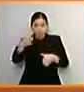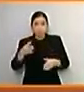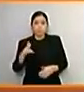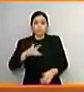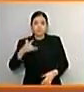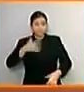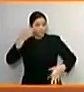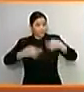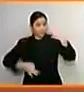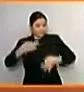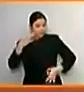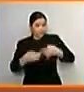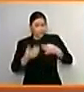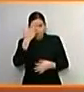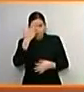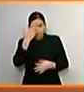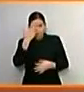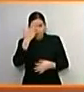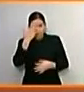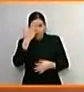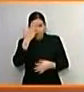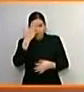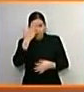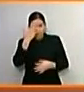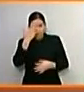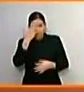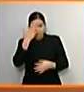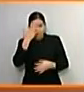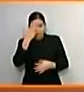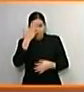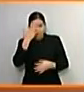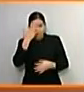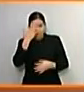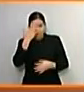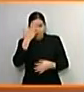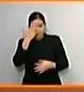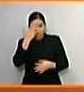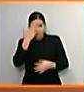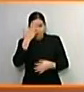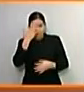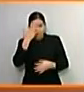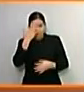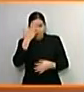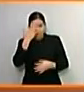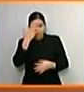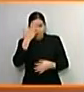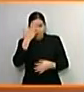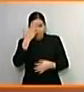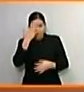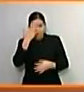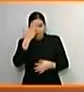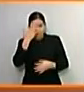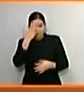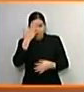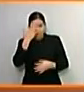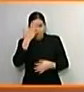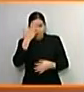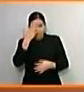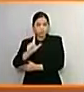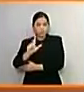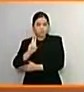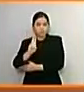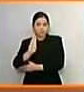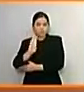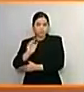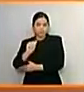encontramos muy contentos porque ahora podrán adquirir su boleto a la felicidad en nuestro nuevo punto de venta en Alubarén. Así que